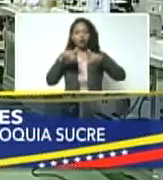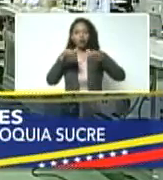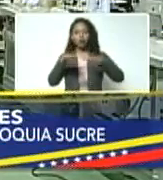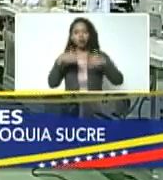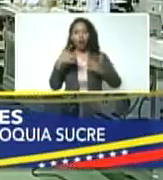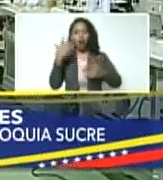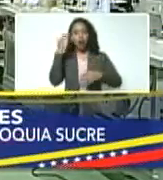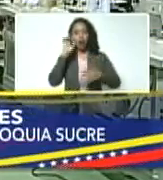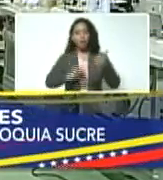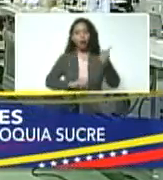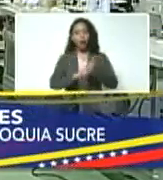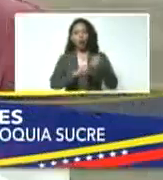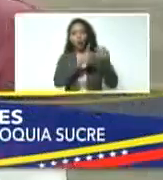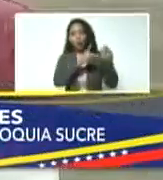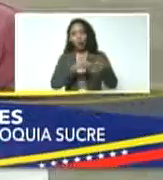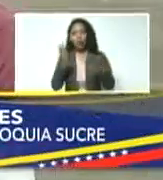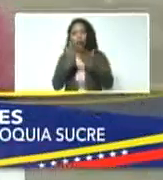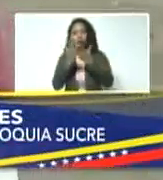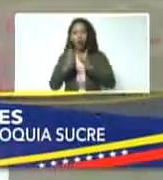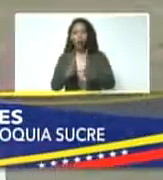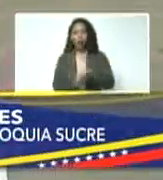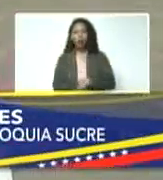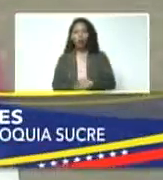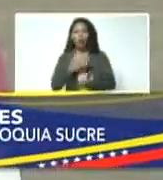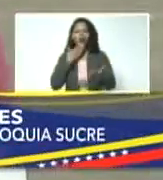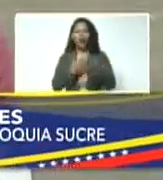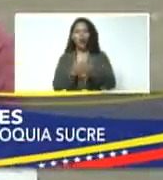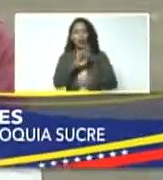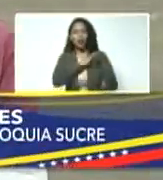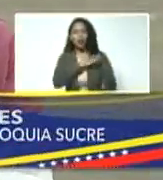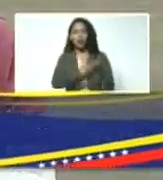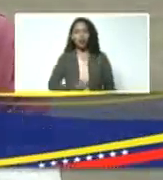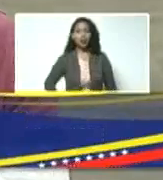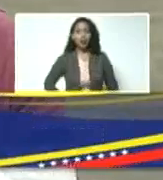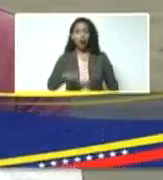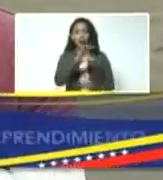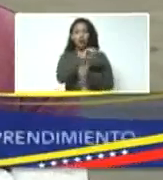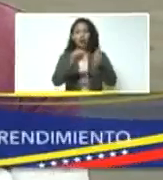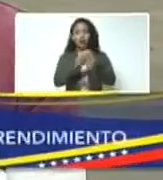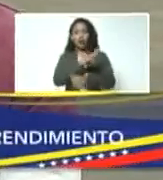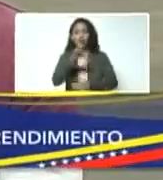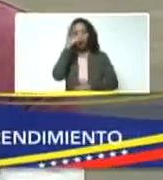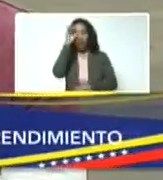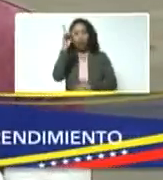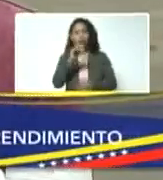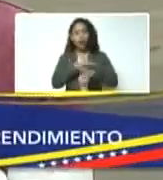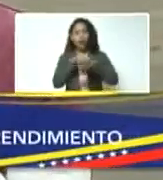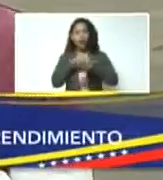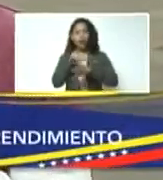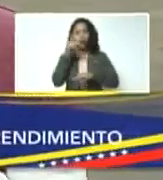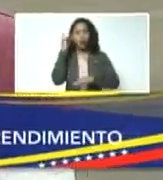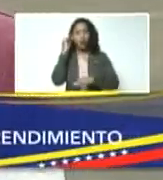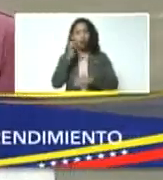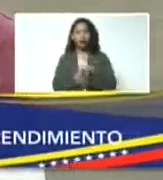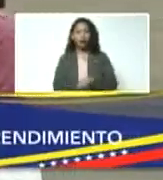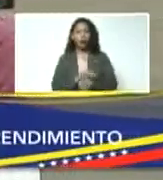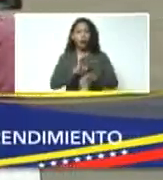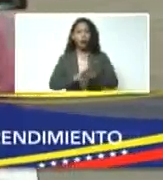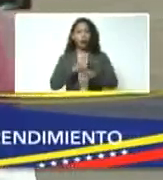están apoyando el plan escolar. Muchas gracias, señor presidente, vicepresidenta, ministra. Muchas gracias